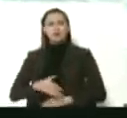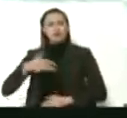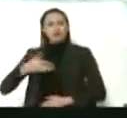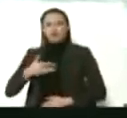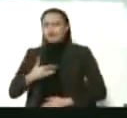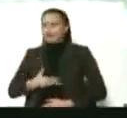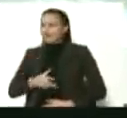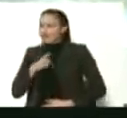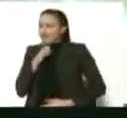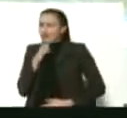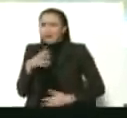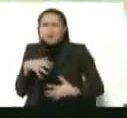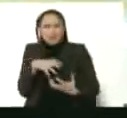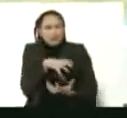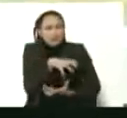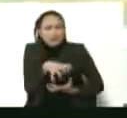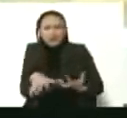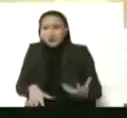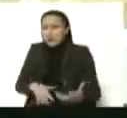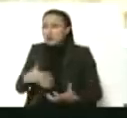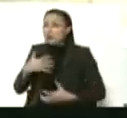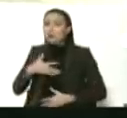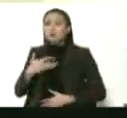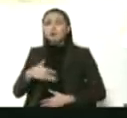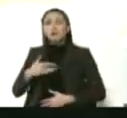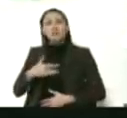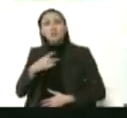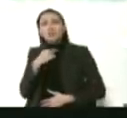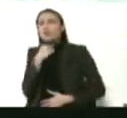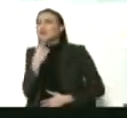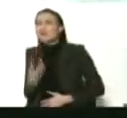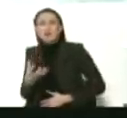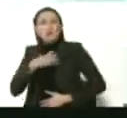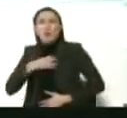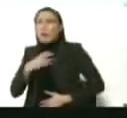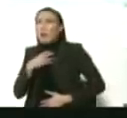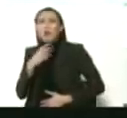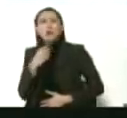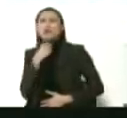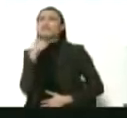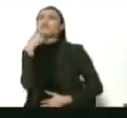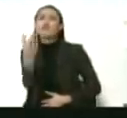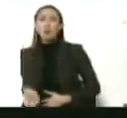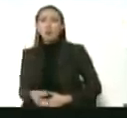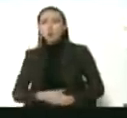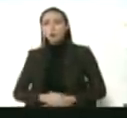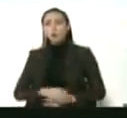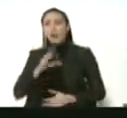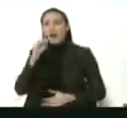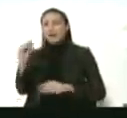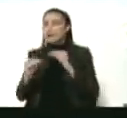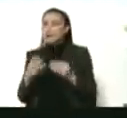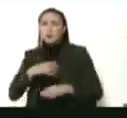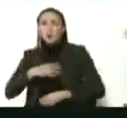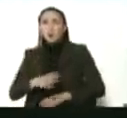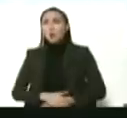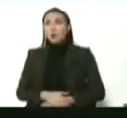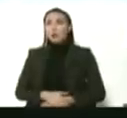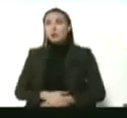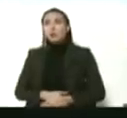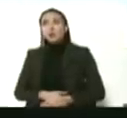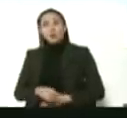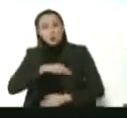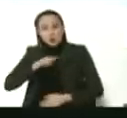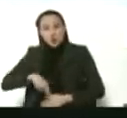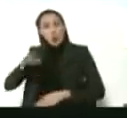muy mal. Hablé con él y se le sentía la voz, casi no podía hablar. Y empezamos nosotros desde aquí los equipos médicos.